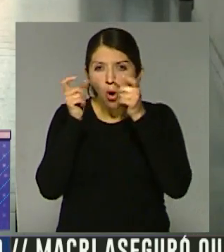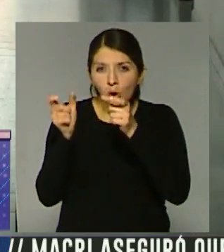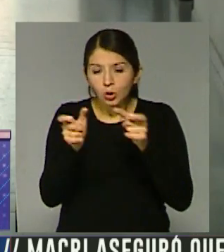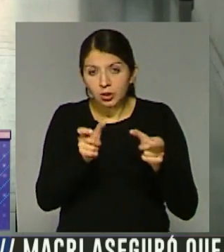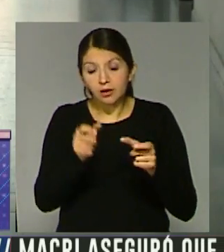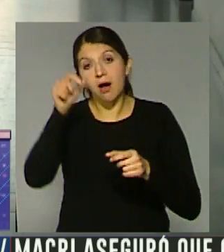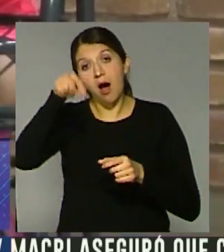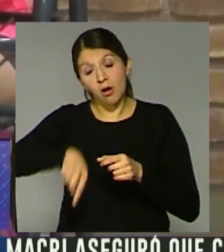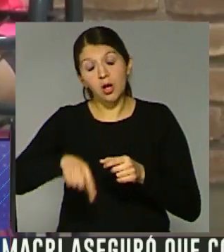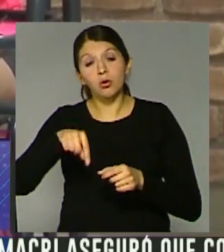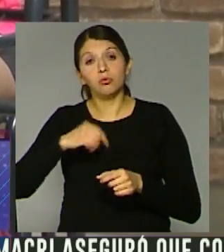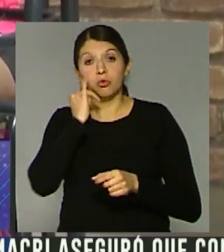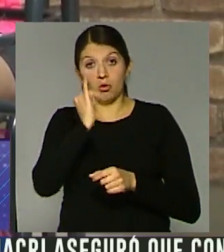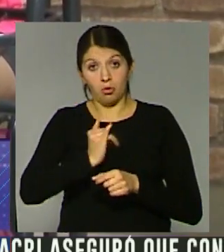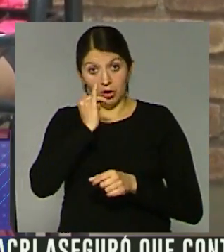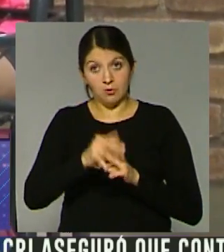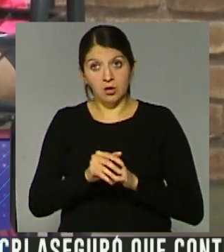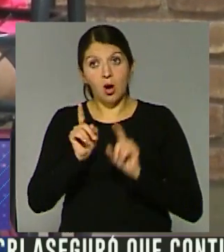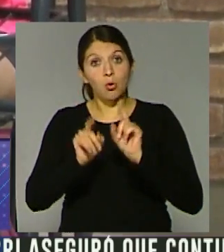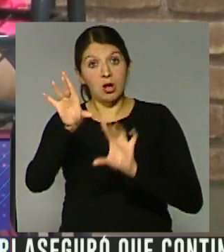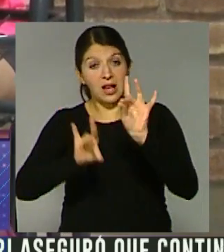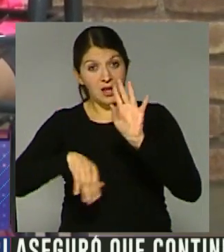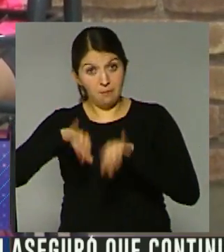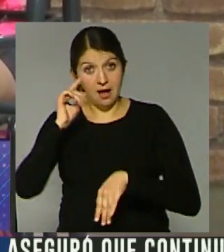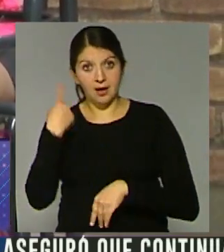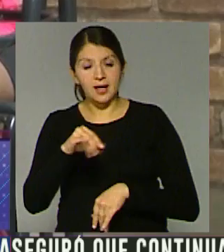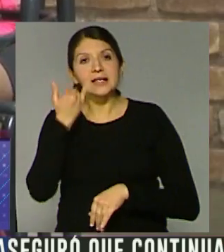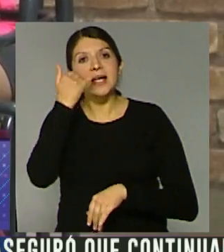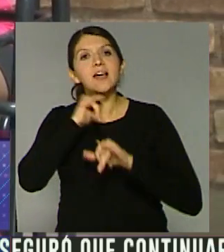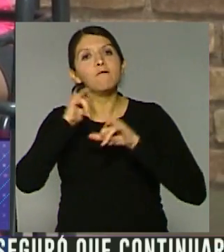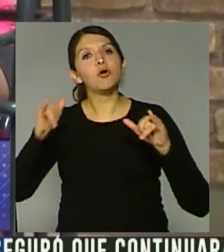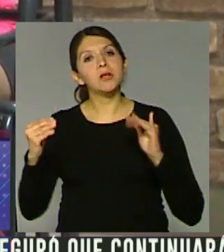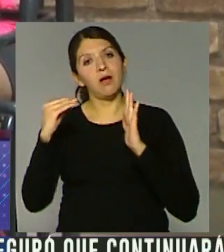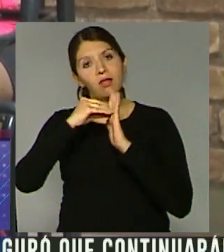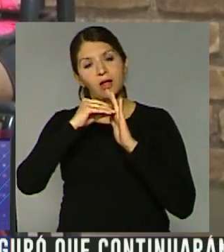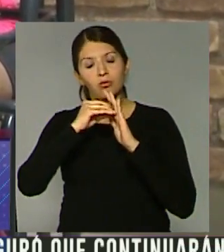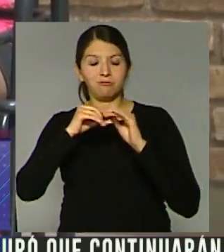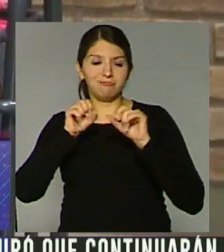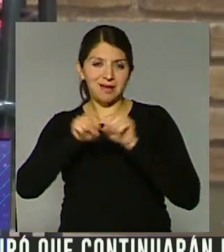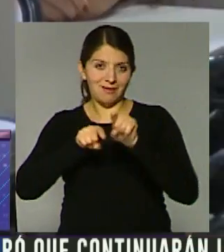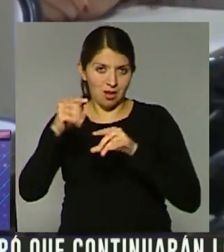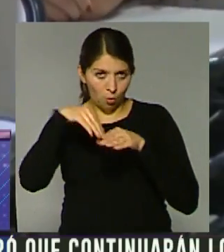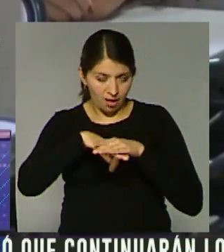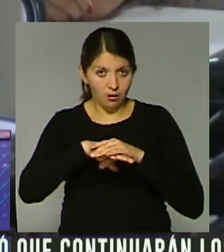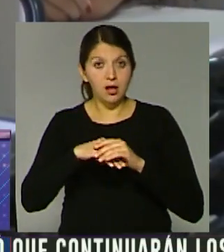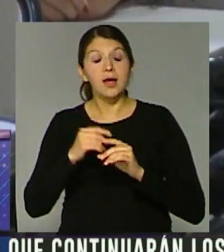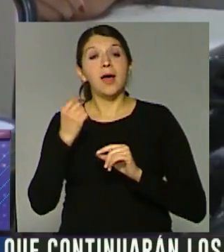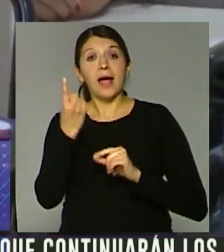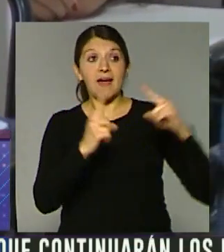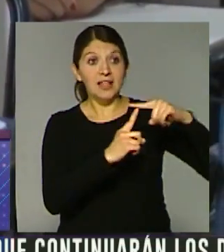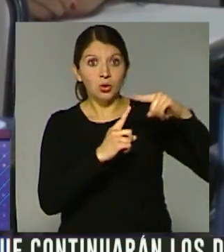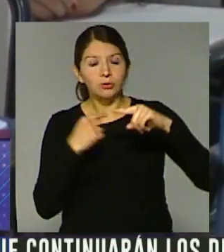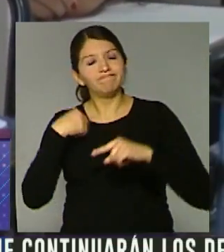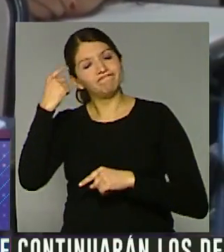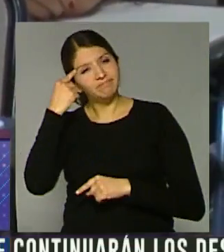proponemos ahora las carreras prioritarias porque tenemos la información en el sistema y es cada instituto quien tiene que hacer una autoevaluación y tiene que decir,